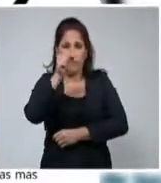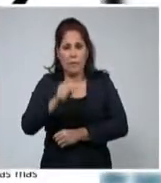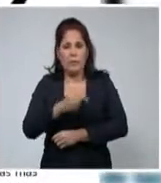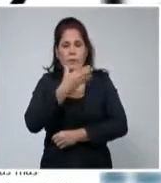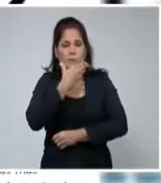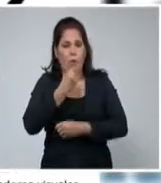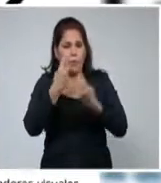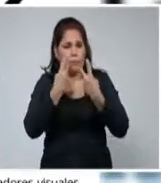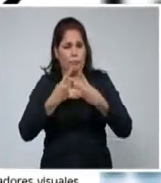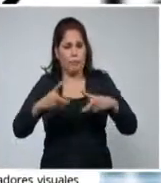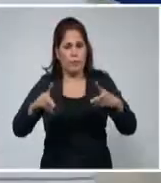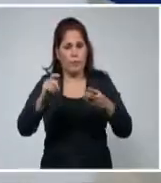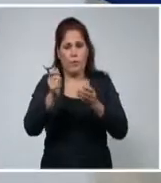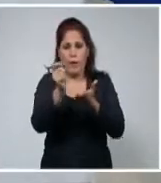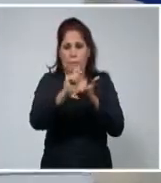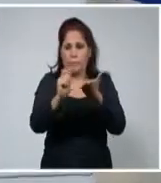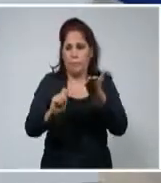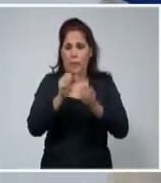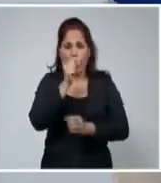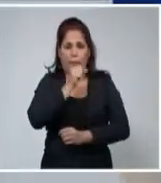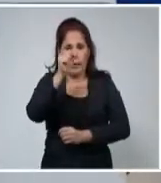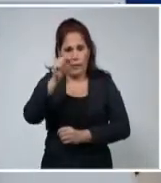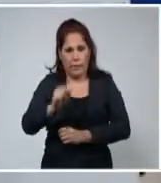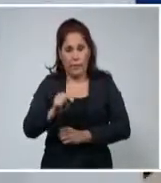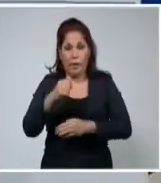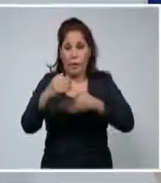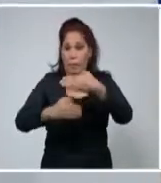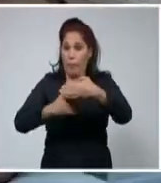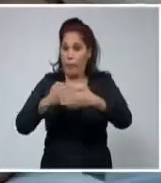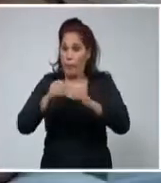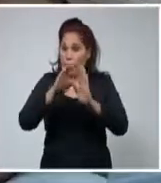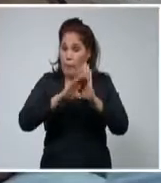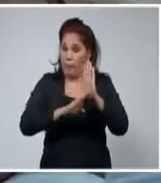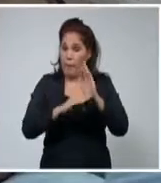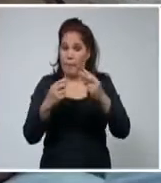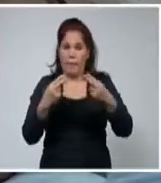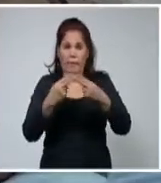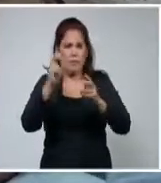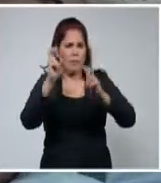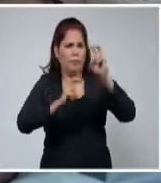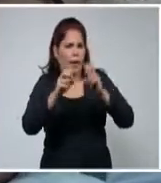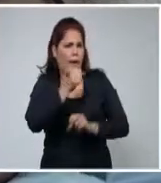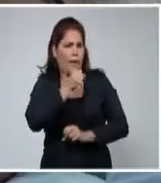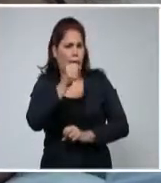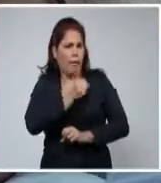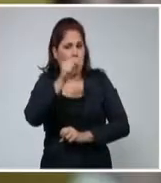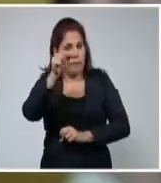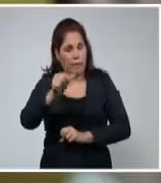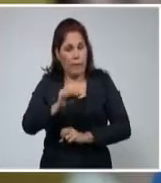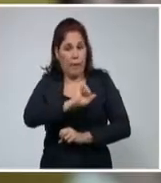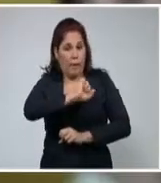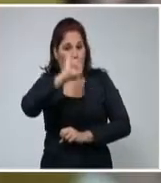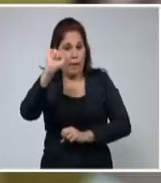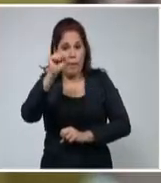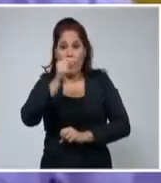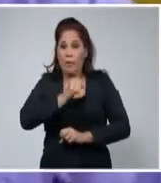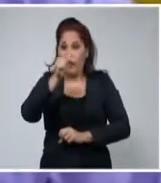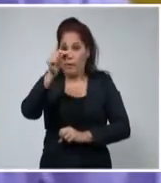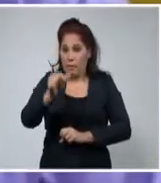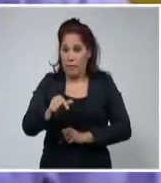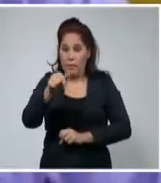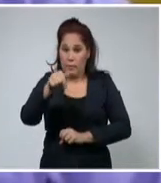profesionales de la prensa. Como parte del programa del evento tendrá lugar un taller sobre la entrevista a cargo del premio de periodismo Juan Gualberto Gómez